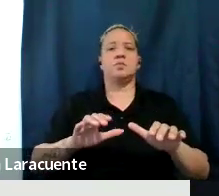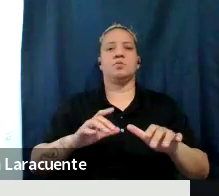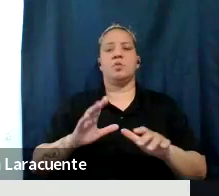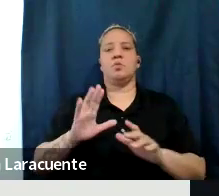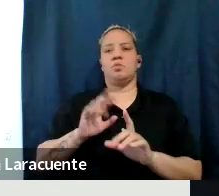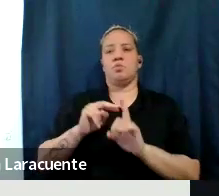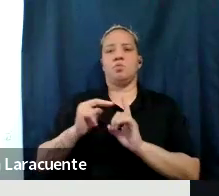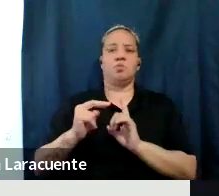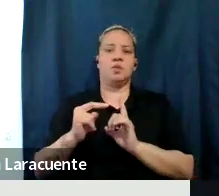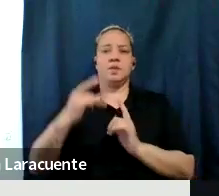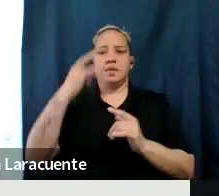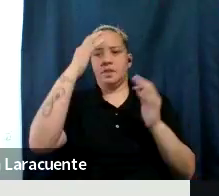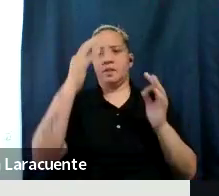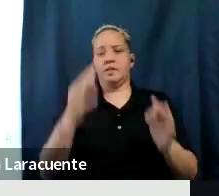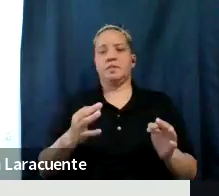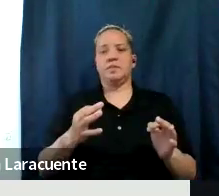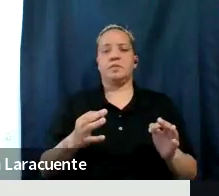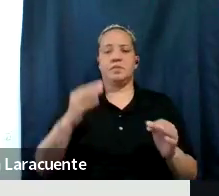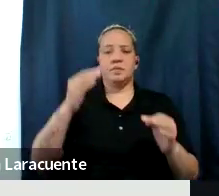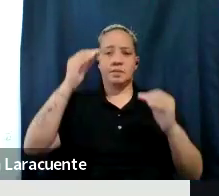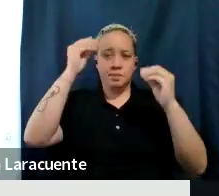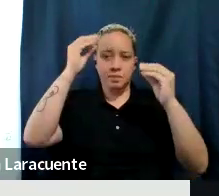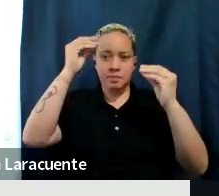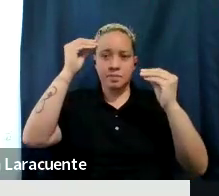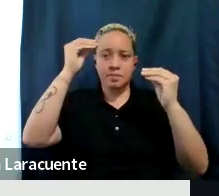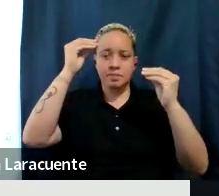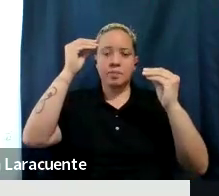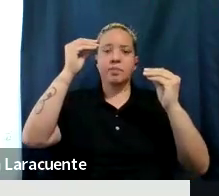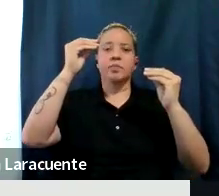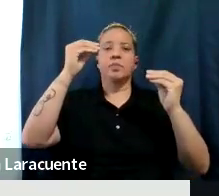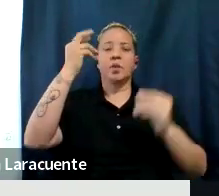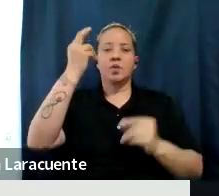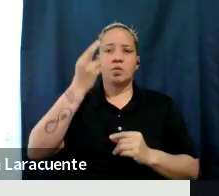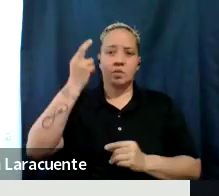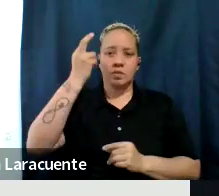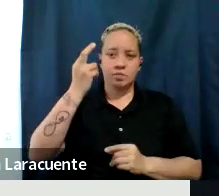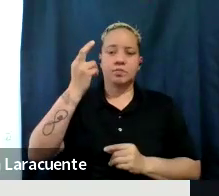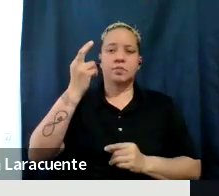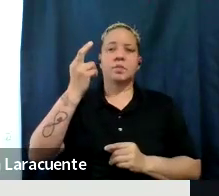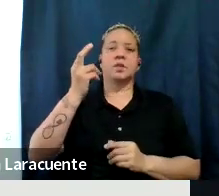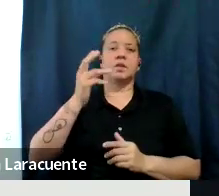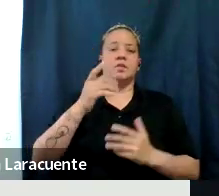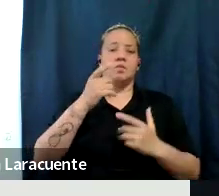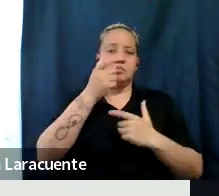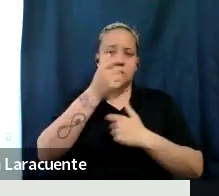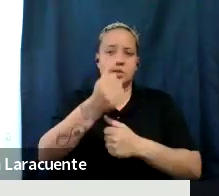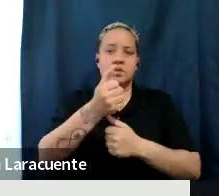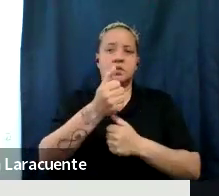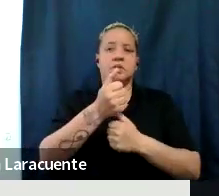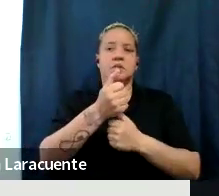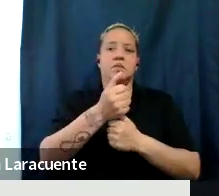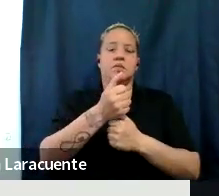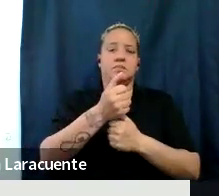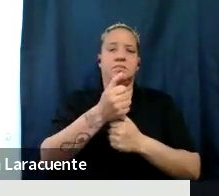sus decisiones, sus preocupaciones, sus reflexiones, sus intereses y sus